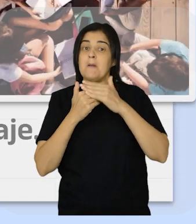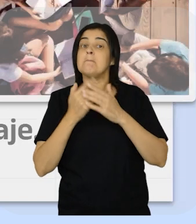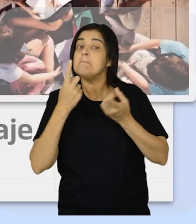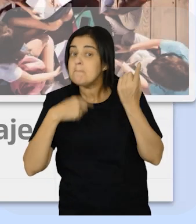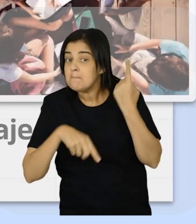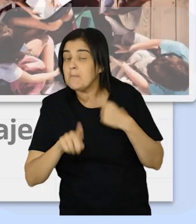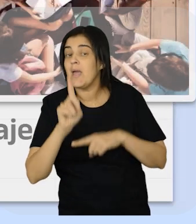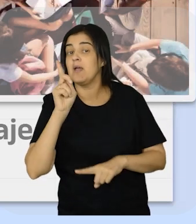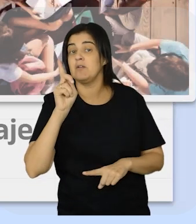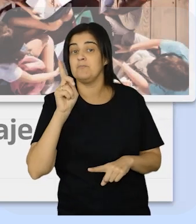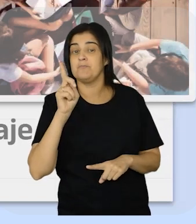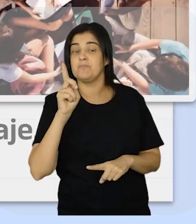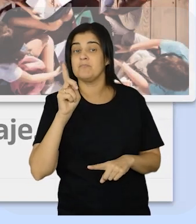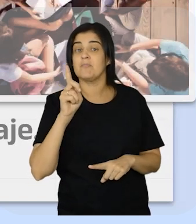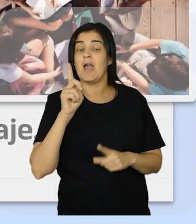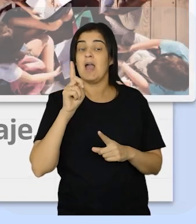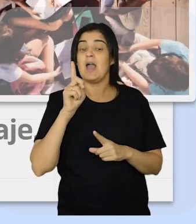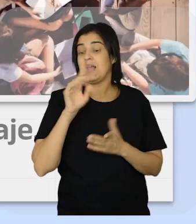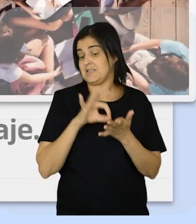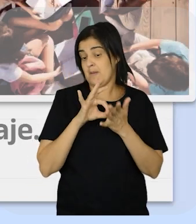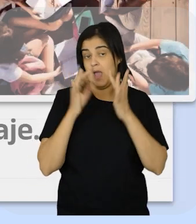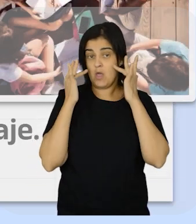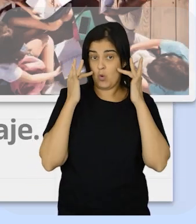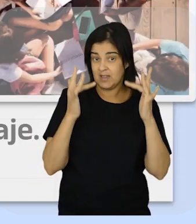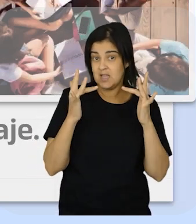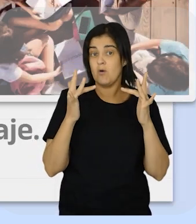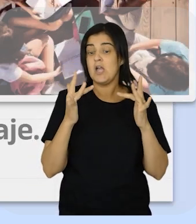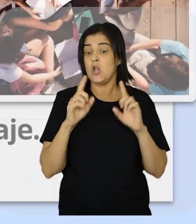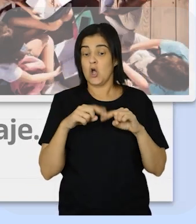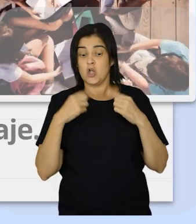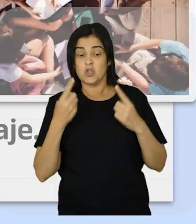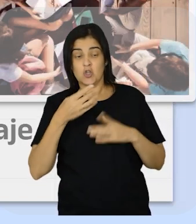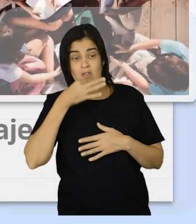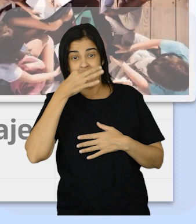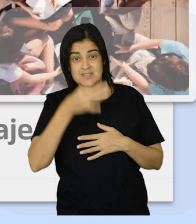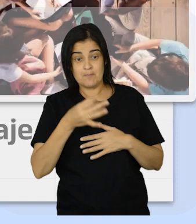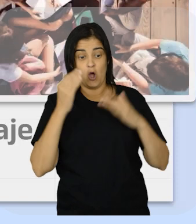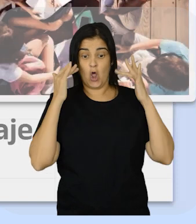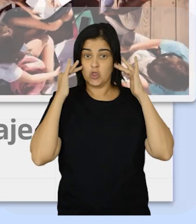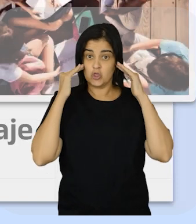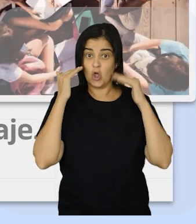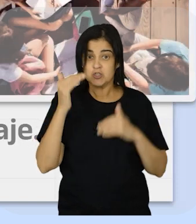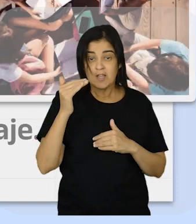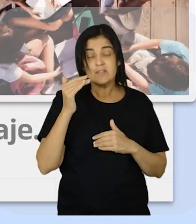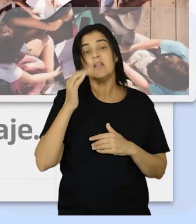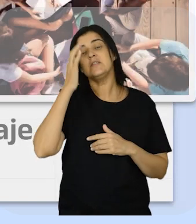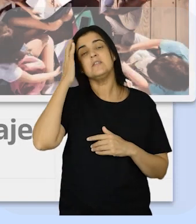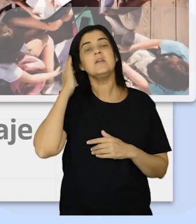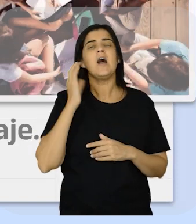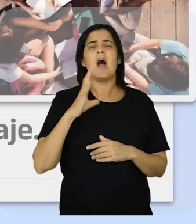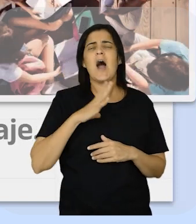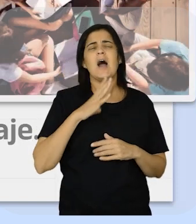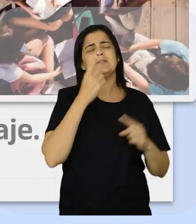embargo, el sistema educativo y los mensajes nuestros, o sea, los mensajes de los docentes, están llenos